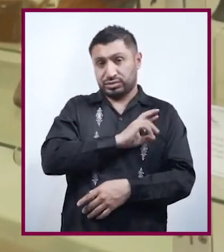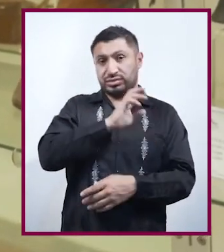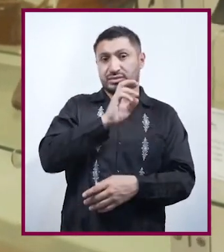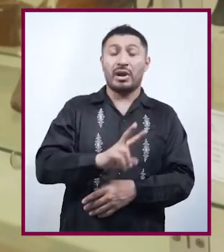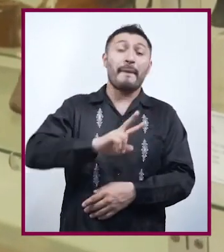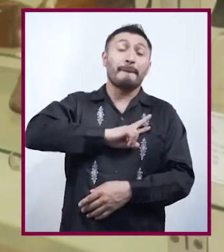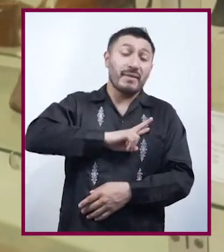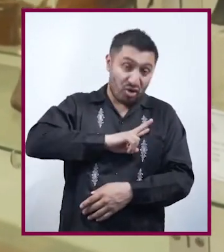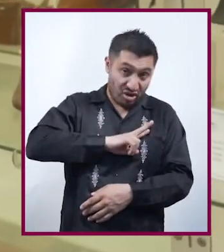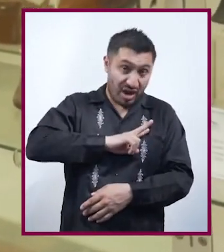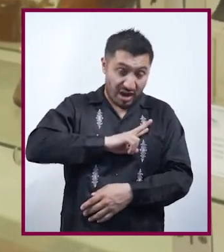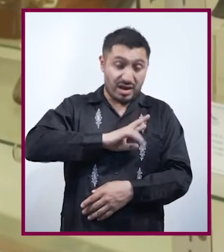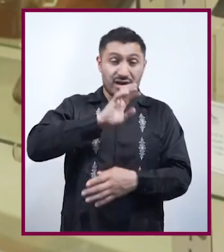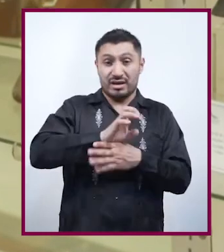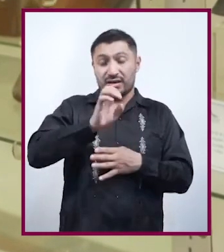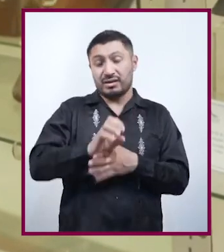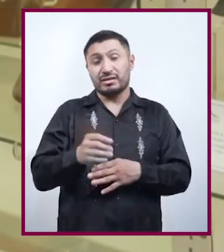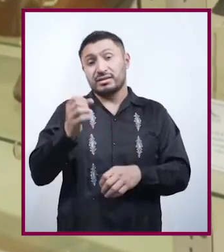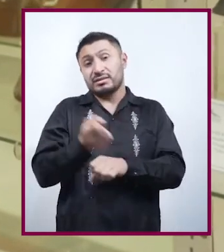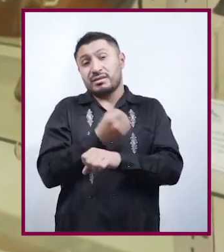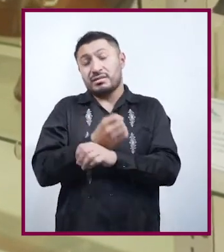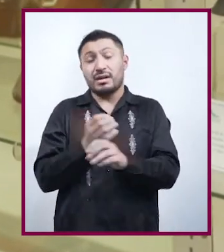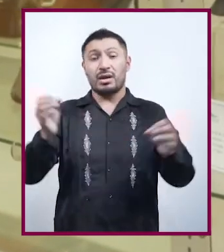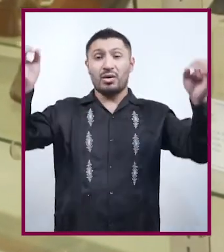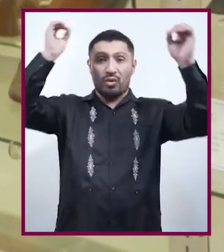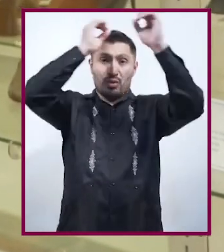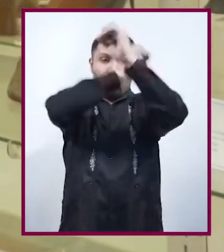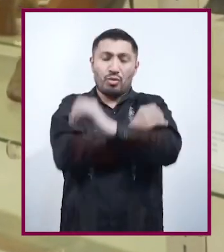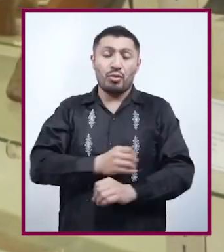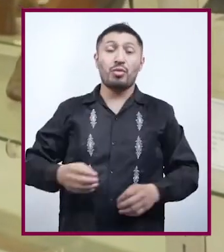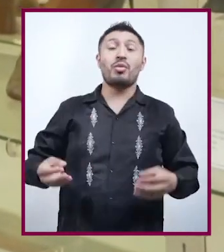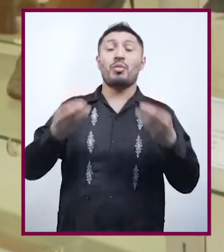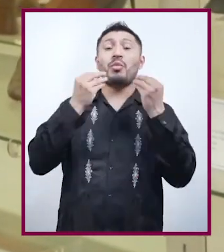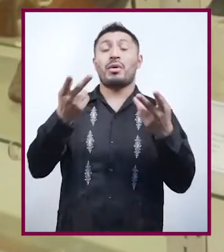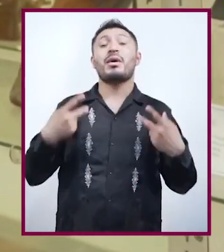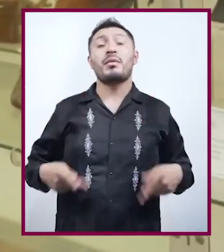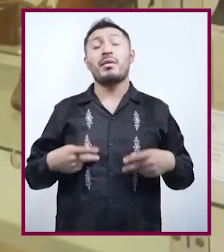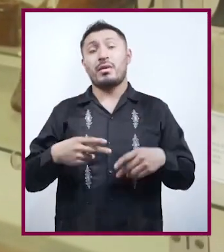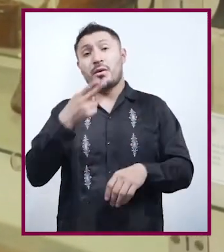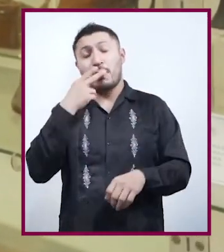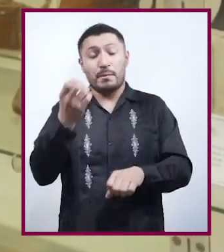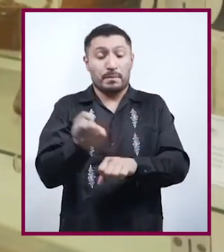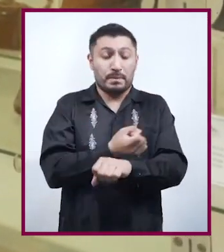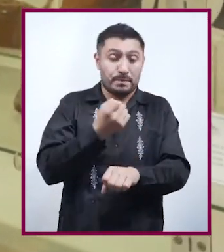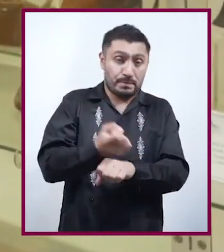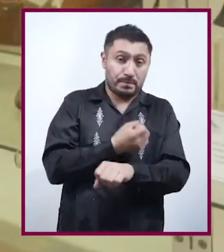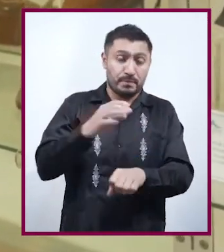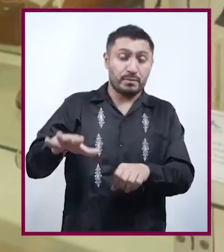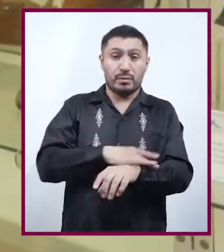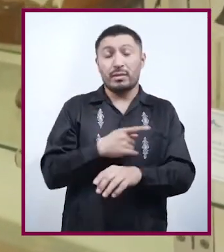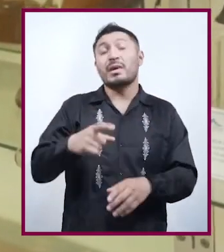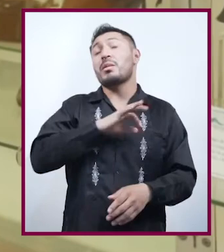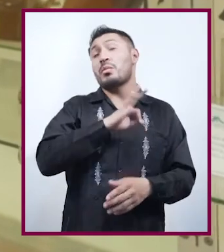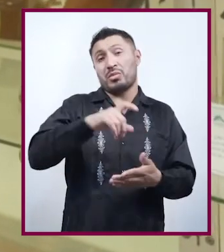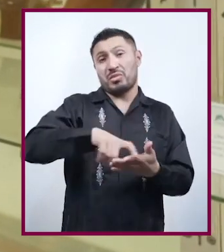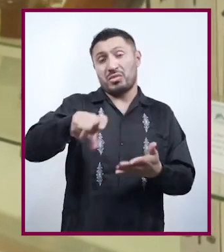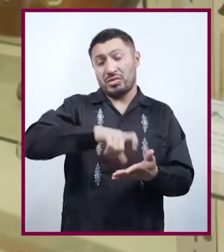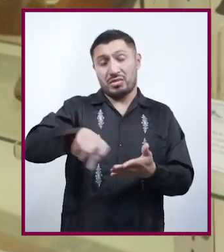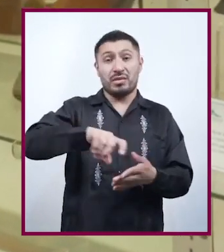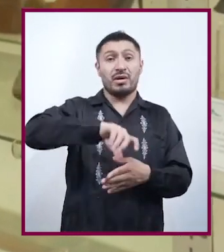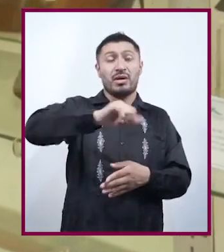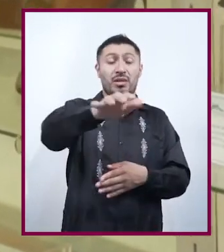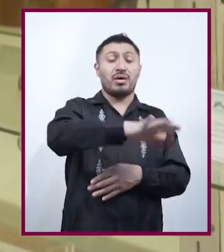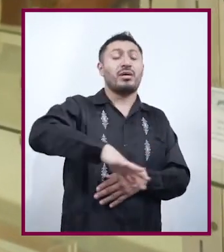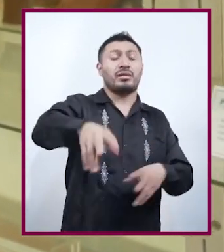todo el zapato que llegó a México era oscuro. La mitad de la población calzaba porque tenía un poder adquisitivo.